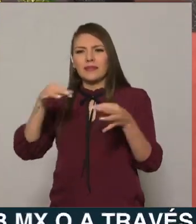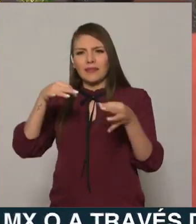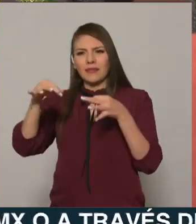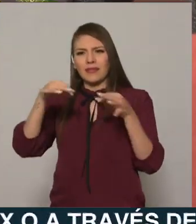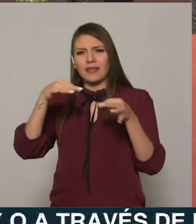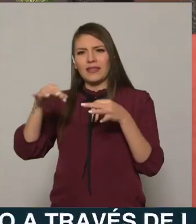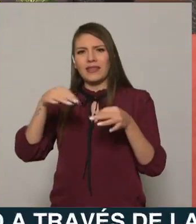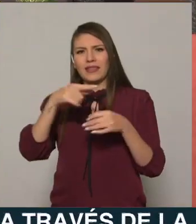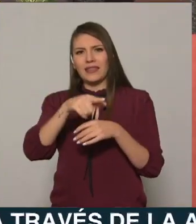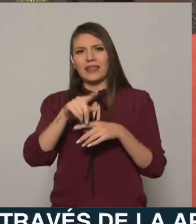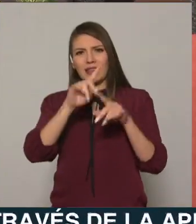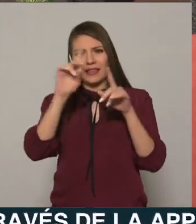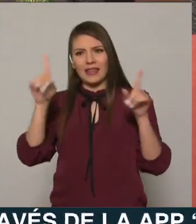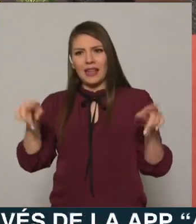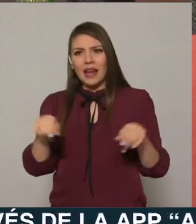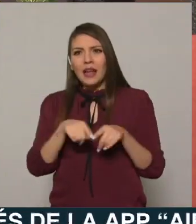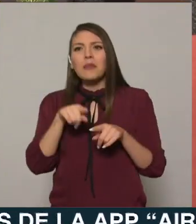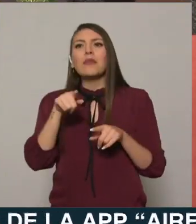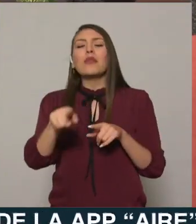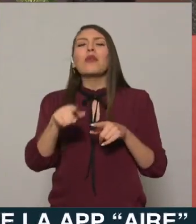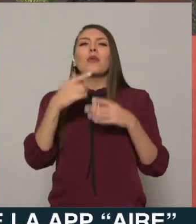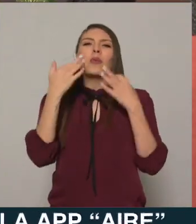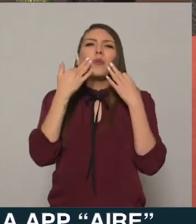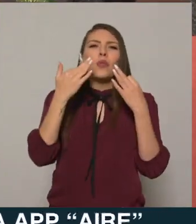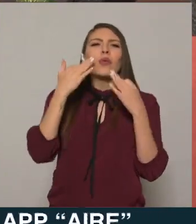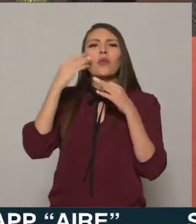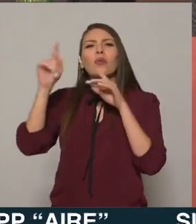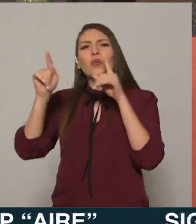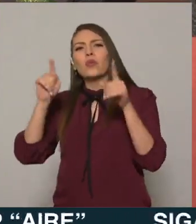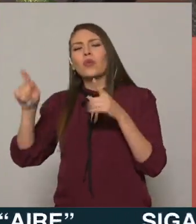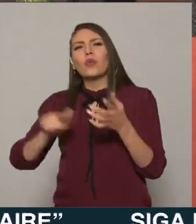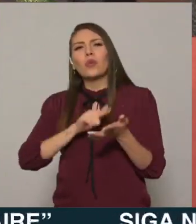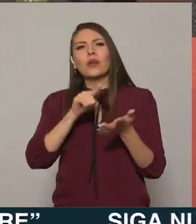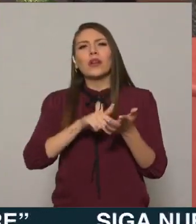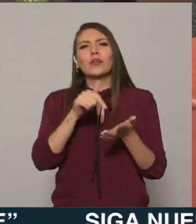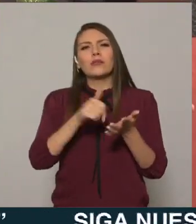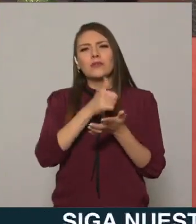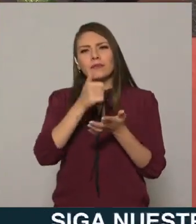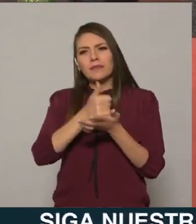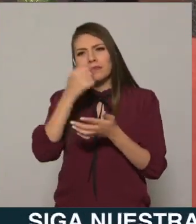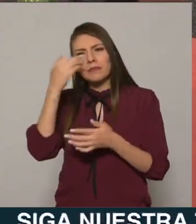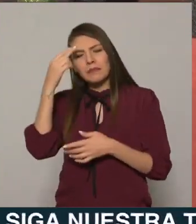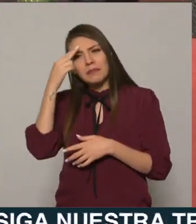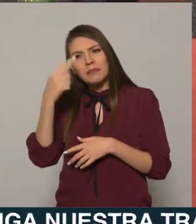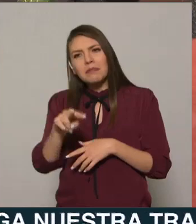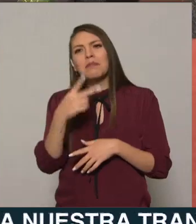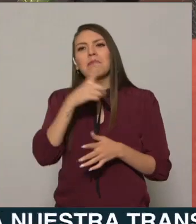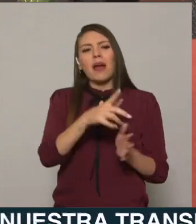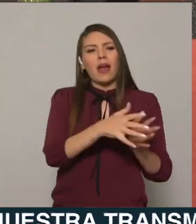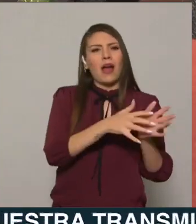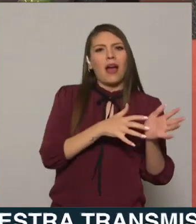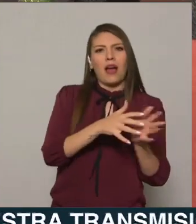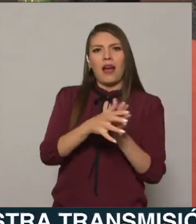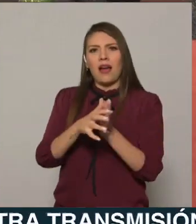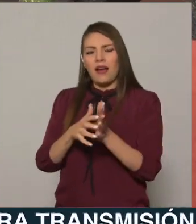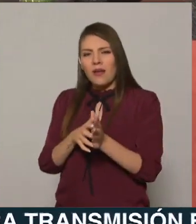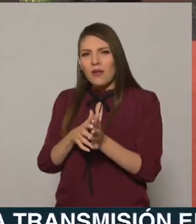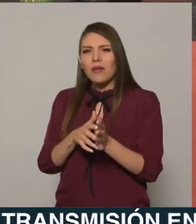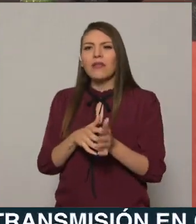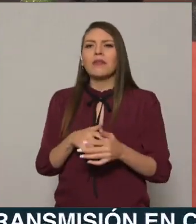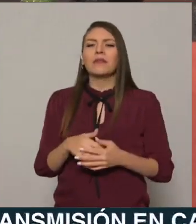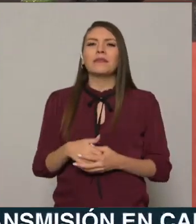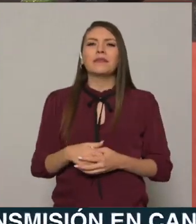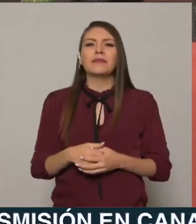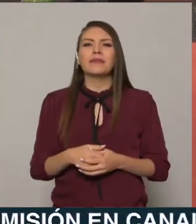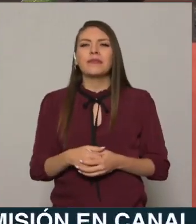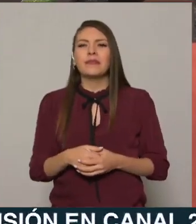lado, el trapo Gumaro, te enseña lugares de la Ciudad de México para que la gente ahorre. La perrita Fifi te da ¿Trapo Gumaro es